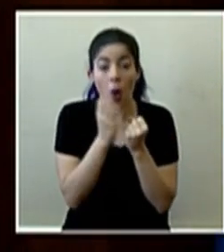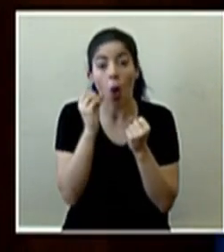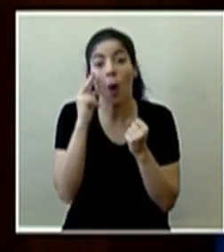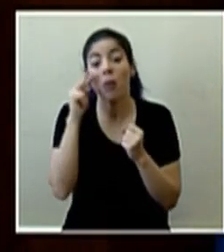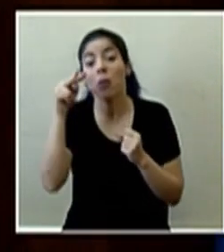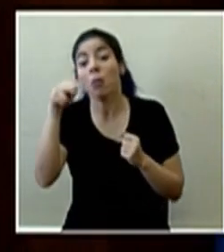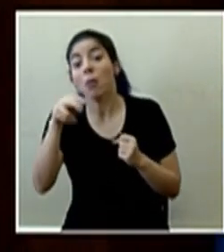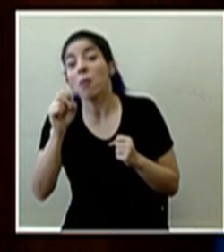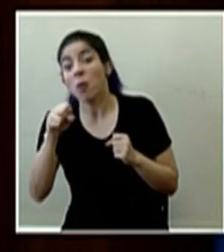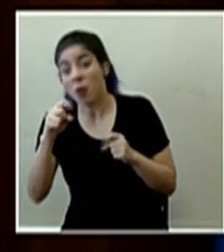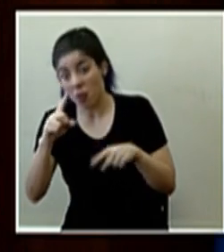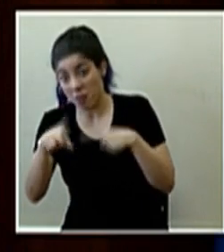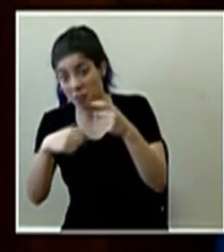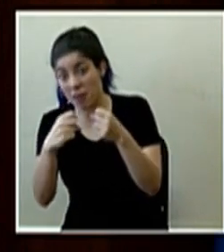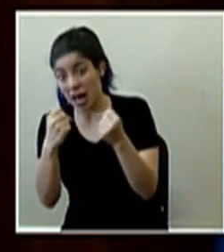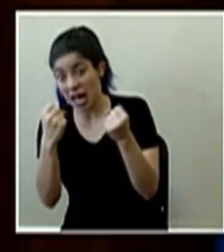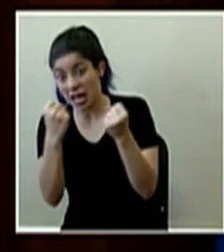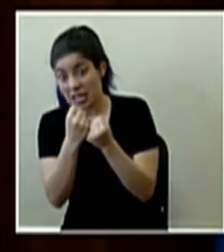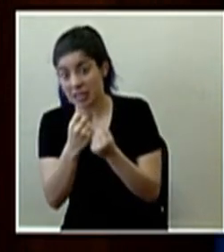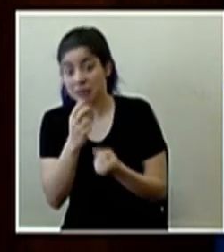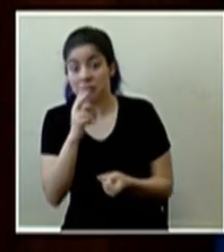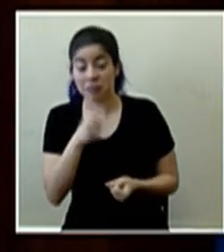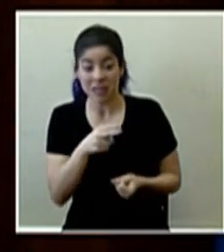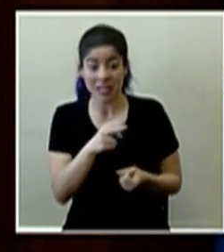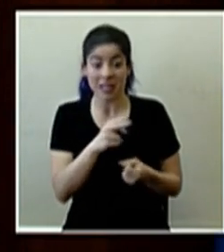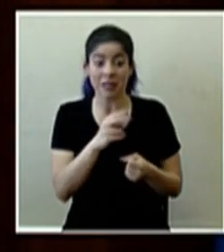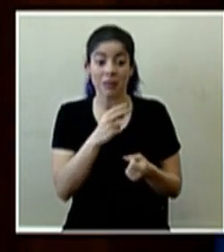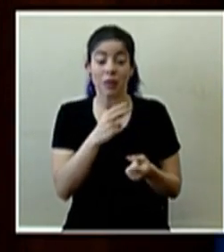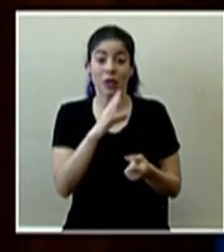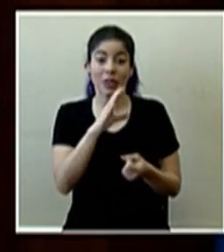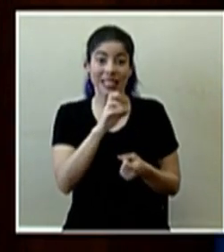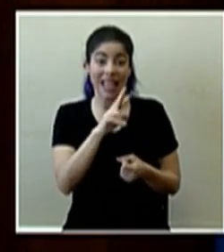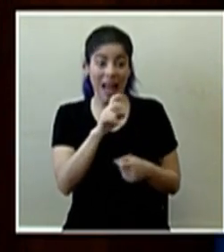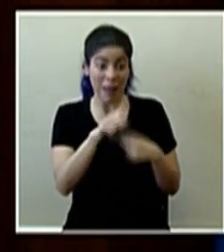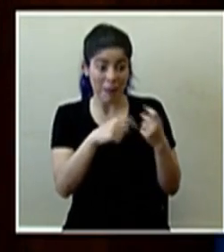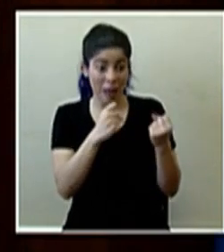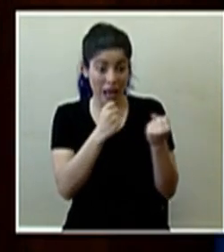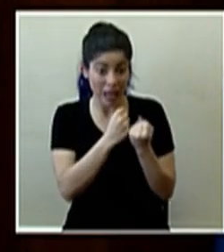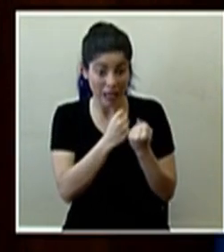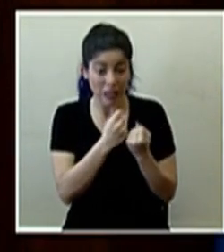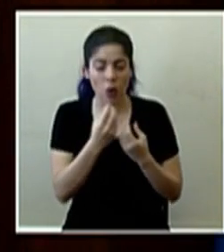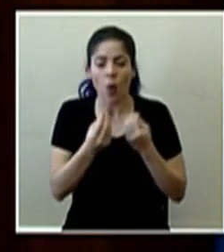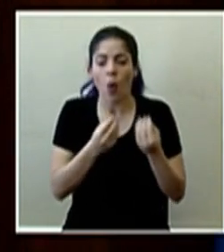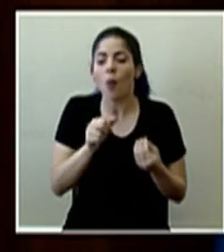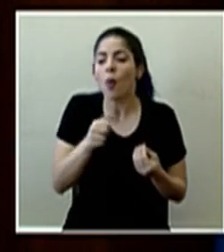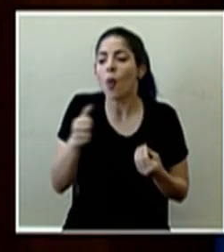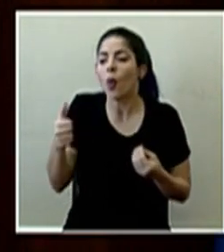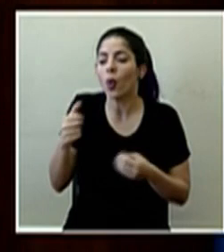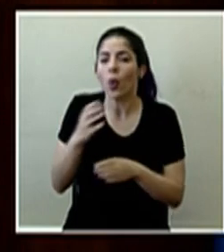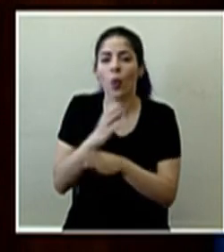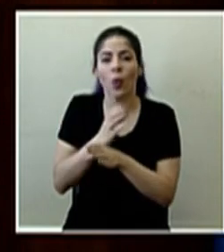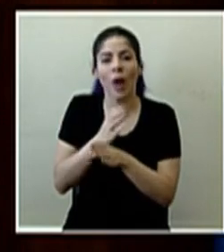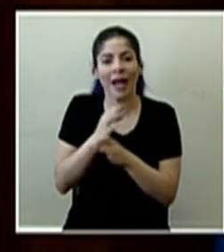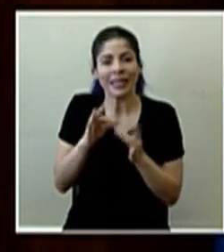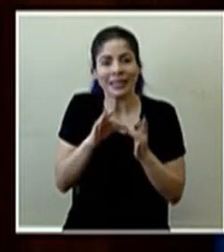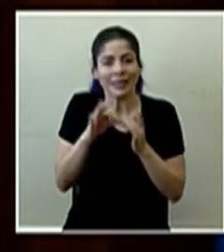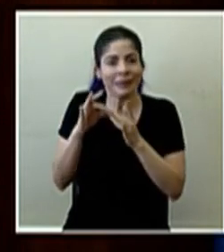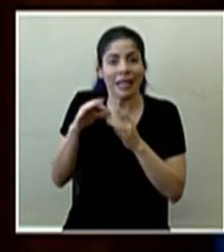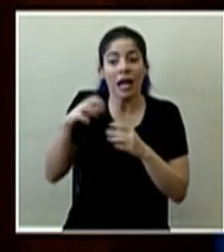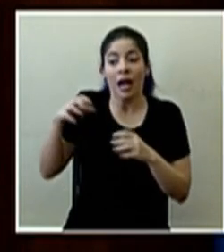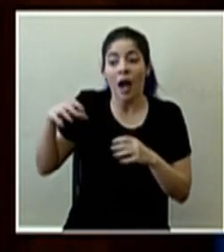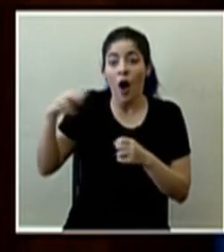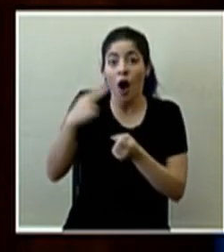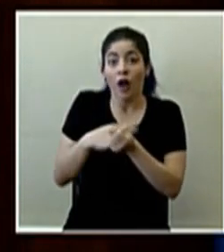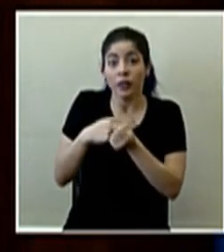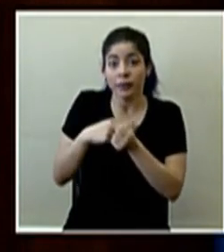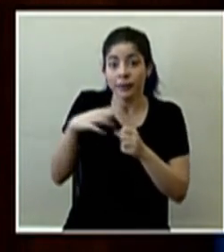que se vaya a saturar el mismo CENARE y las otras unidades de cuidados especializados de